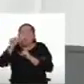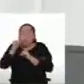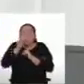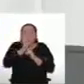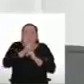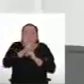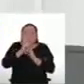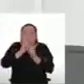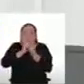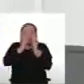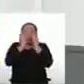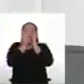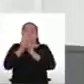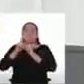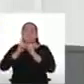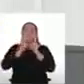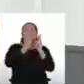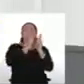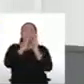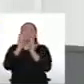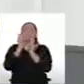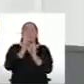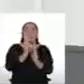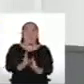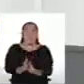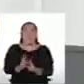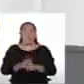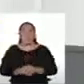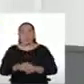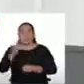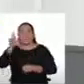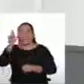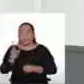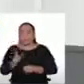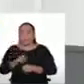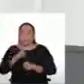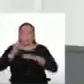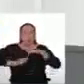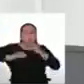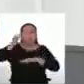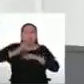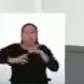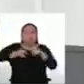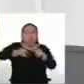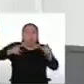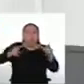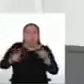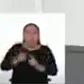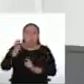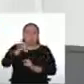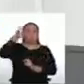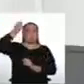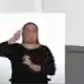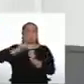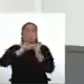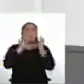río. El hombre de bien, que amaba su especie, construyó un espacio mágico para transformar el agua del río